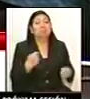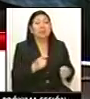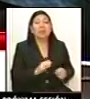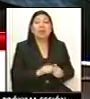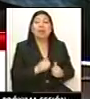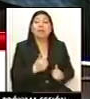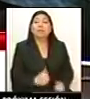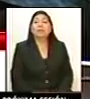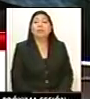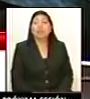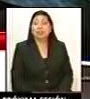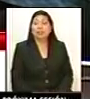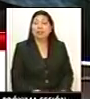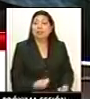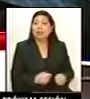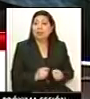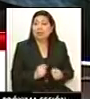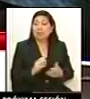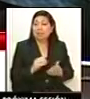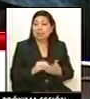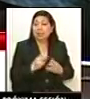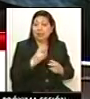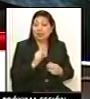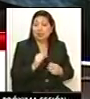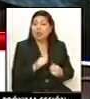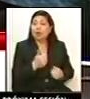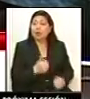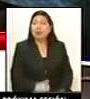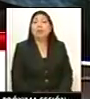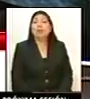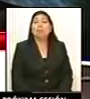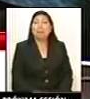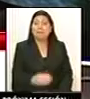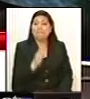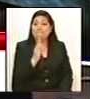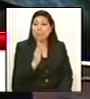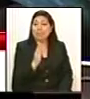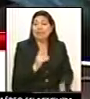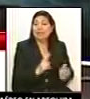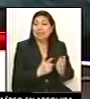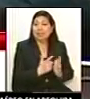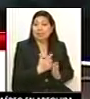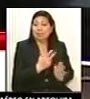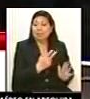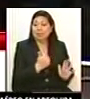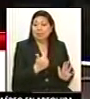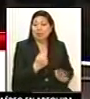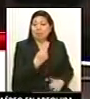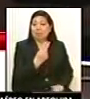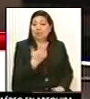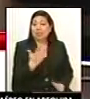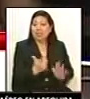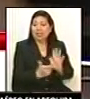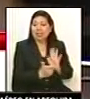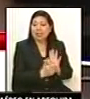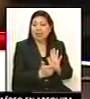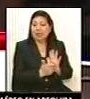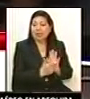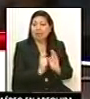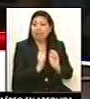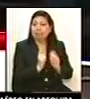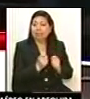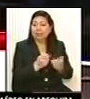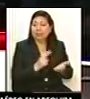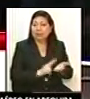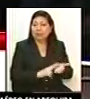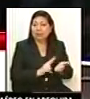exterior e importaciones de misiones diplomáticas y otros. B, la ley 27.623, ley que dispone la devolución del